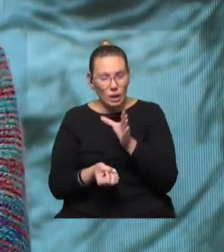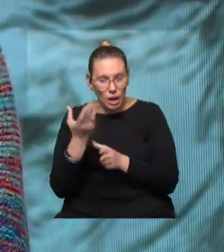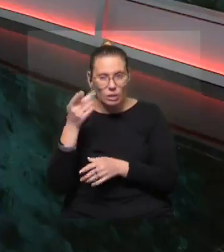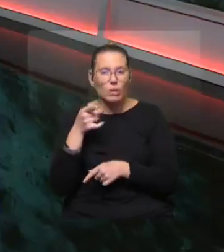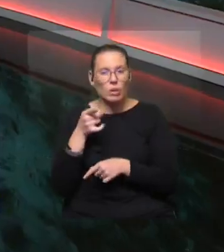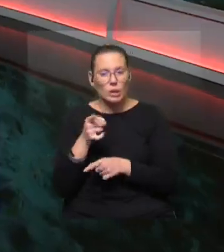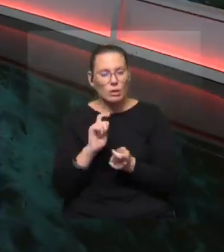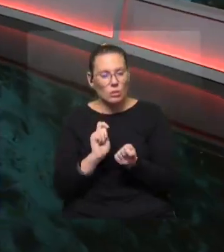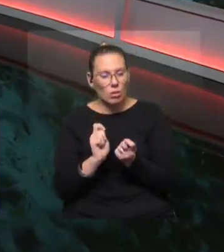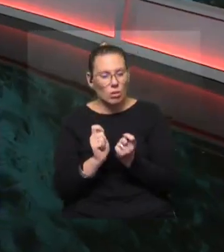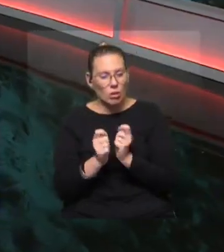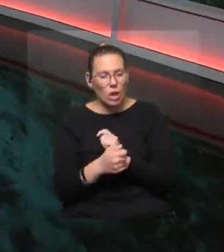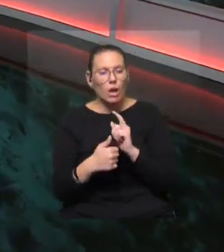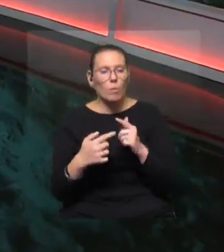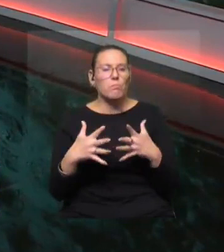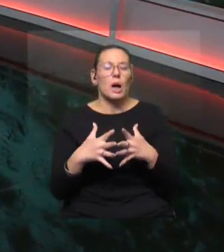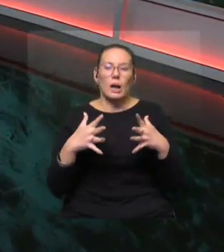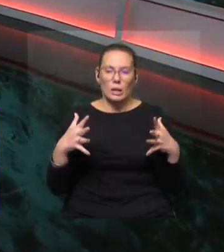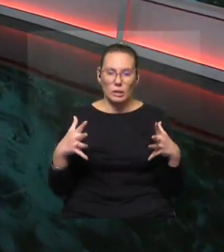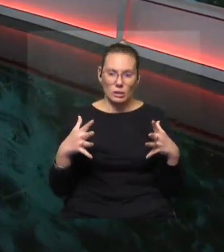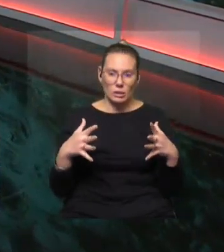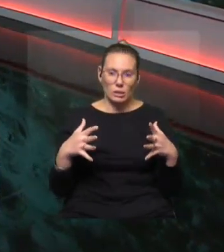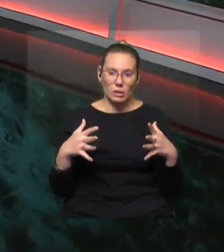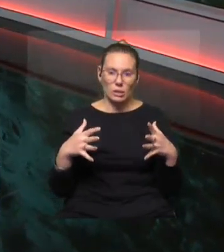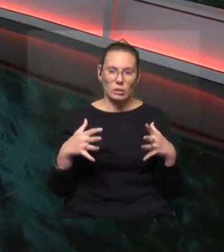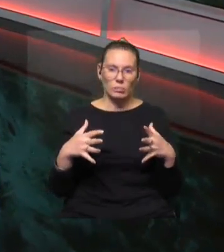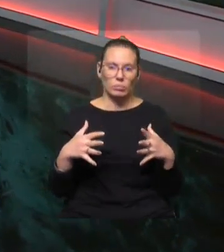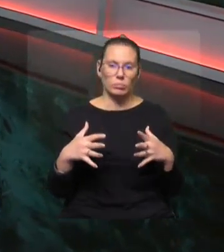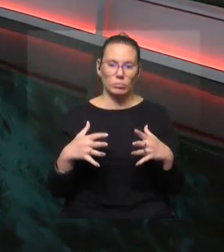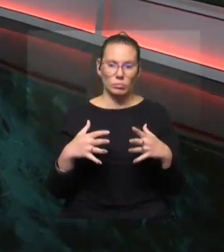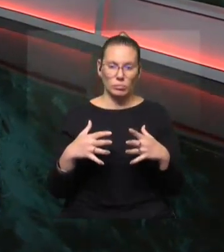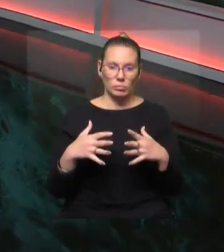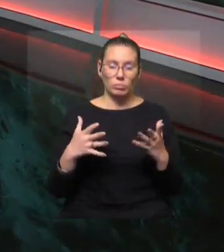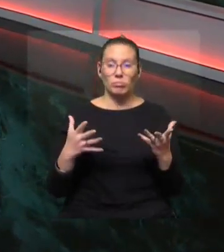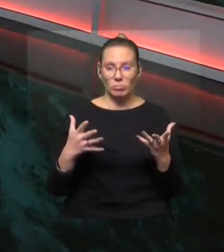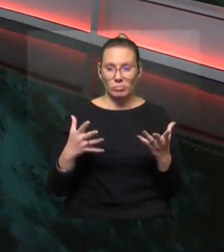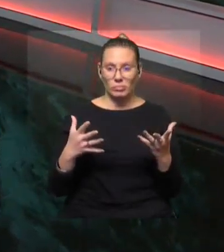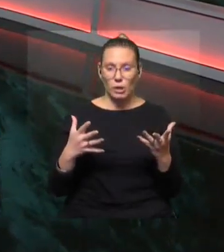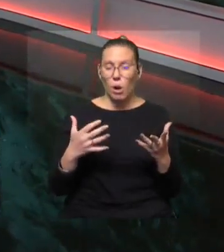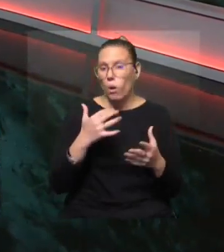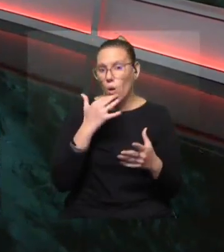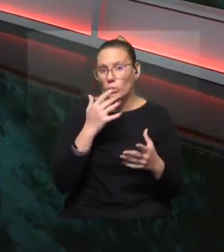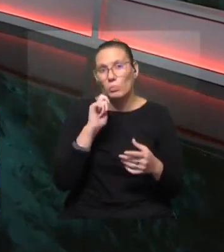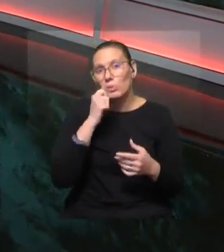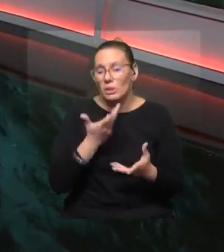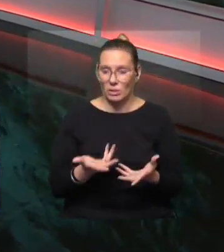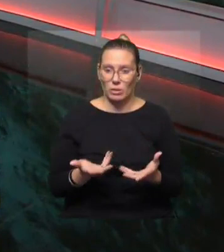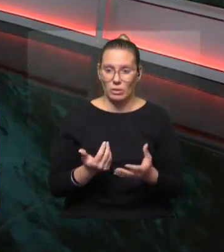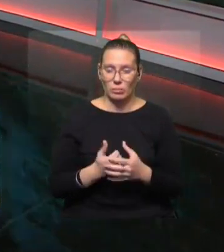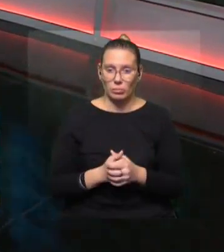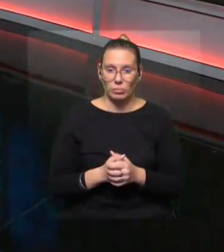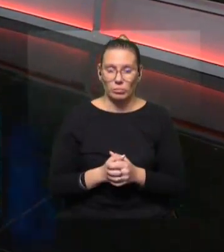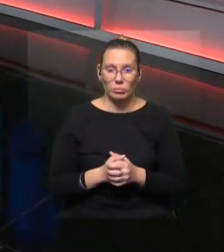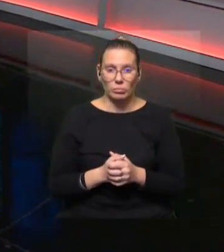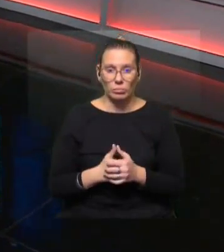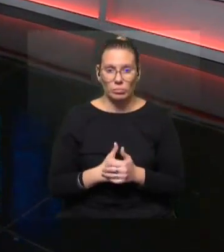vez eso se va transformando en algo más grande es muy este no sé gratificante si es muy